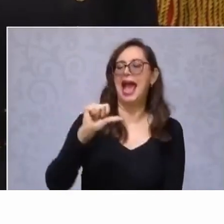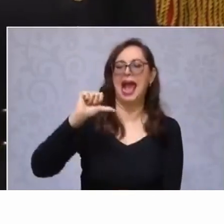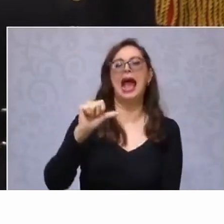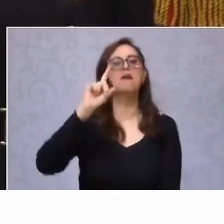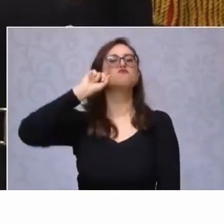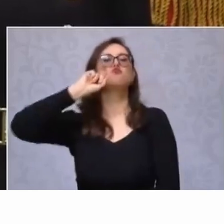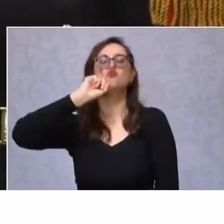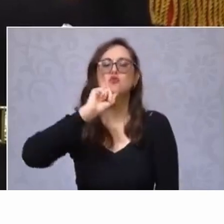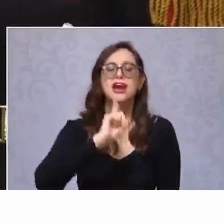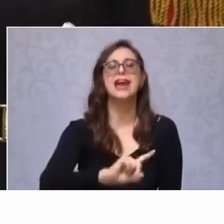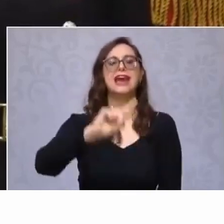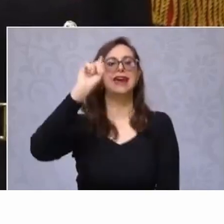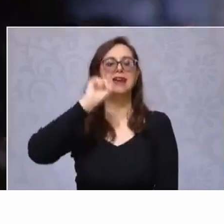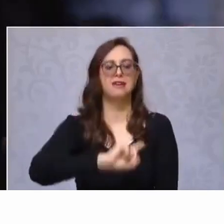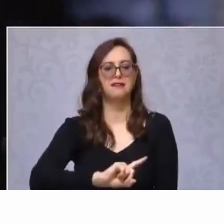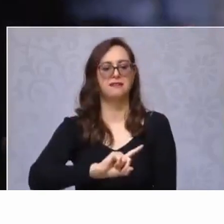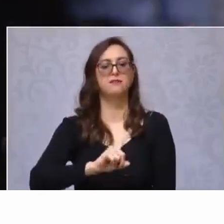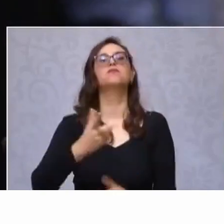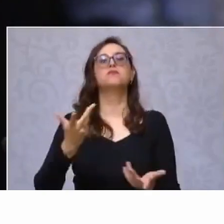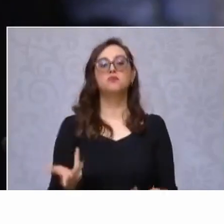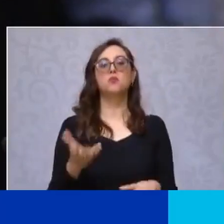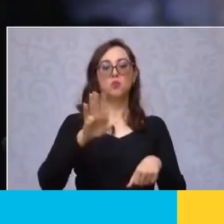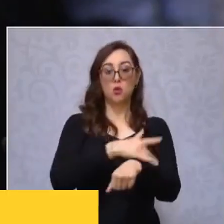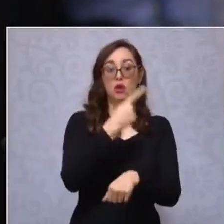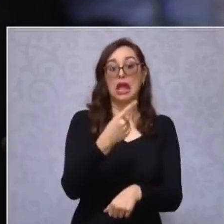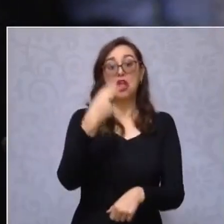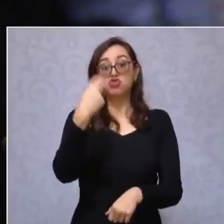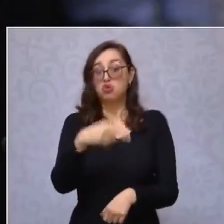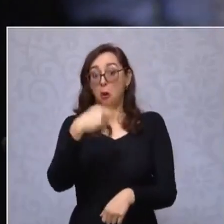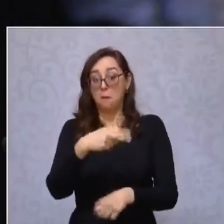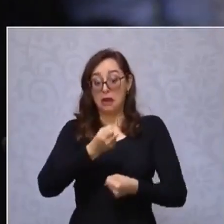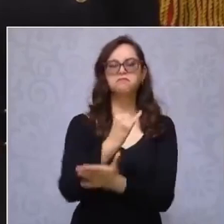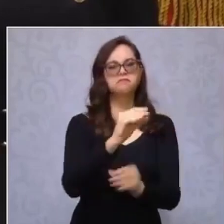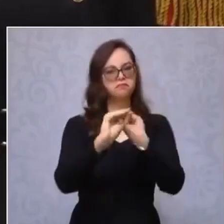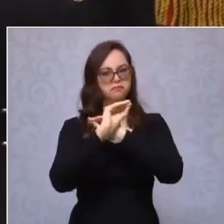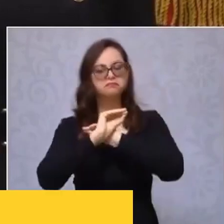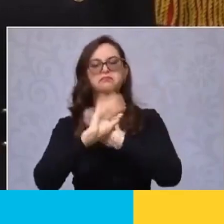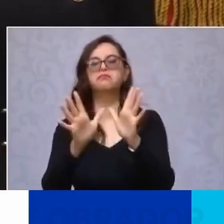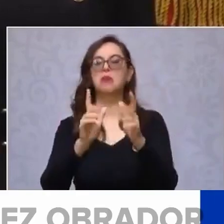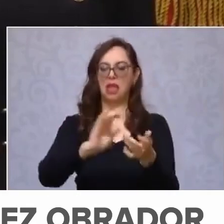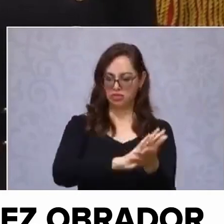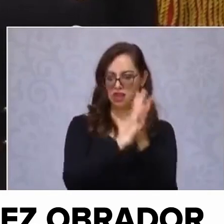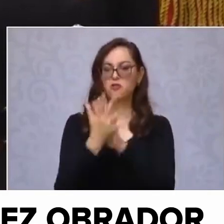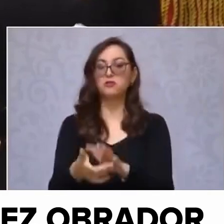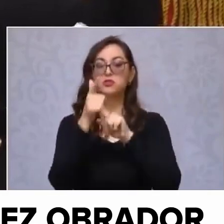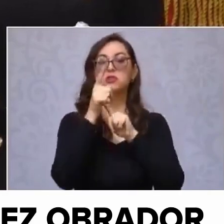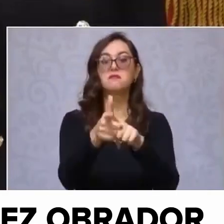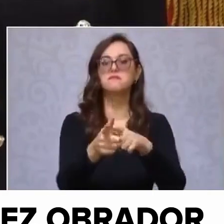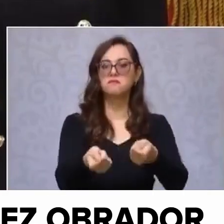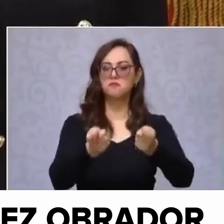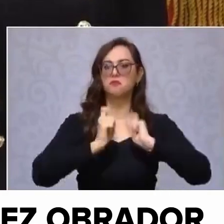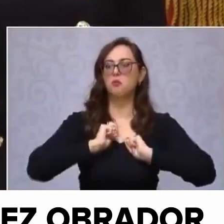como nos han enseñado, solo lo que se nombra existe. Claudia Sheinbaum agregó que por el